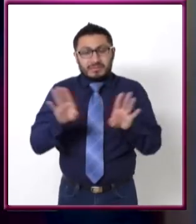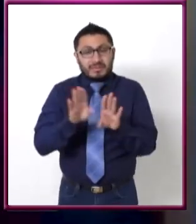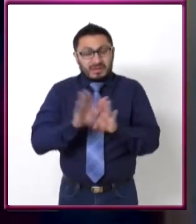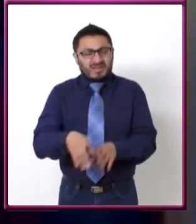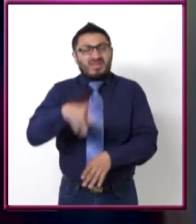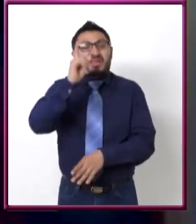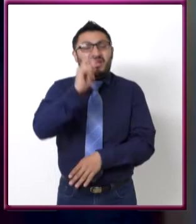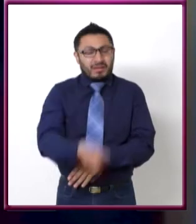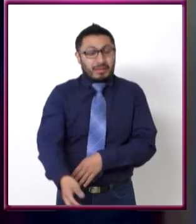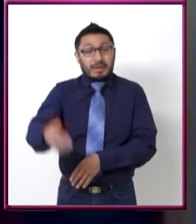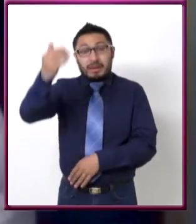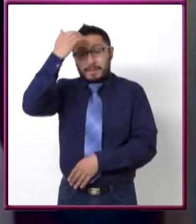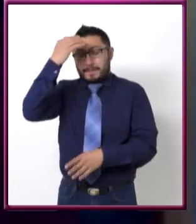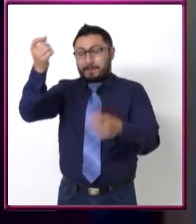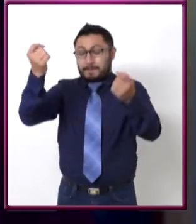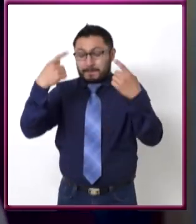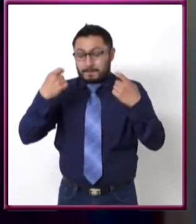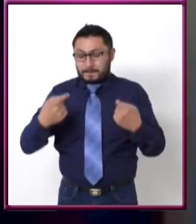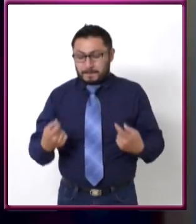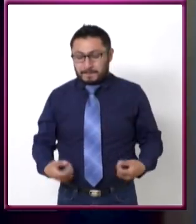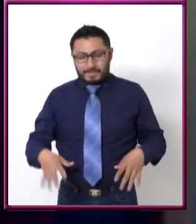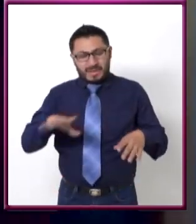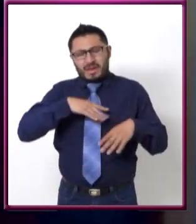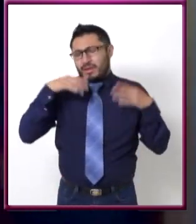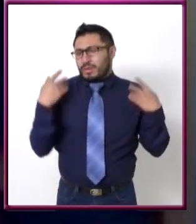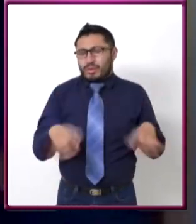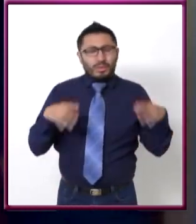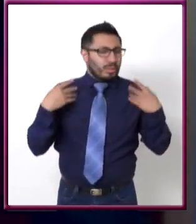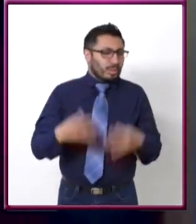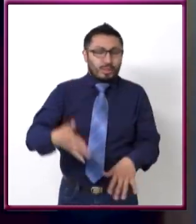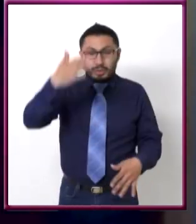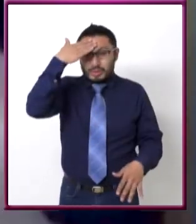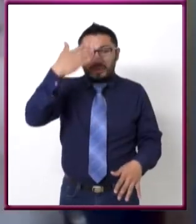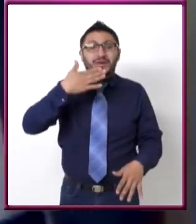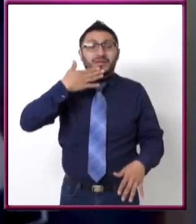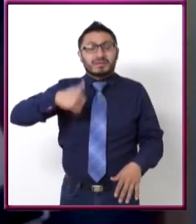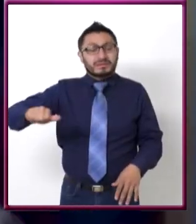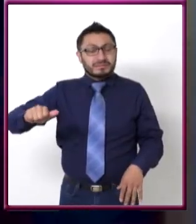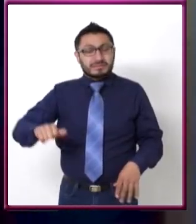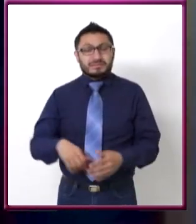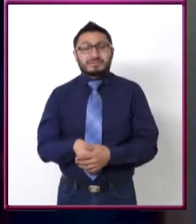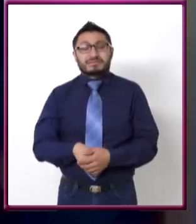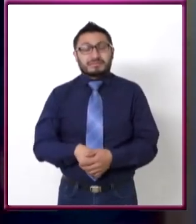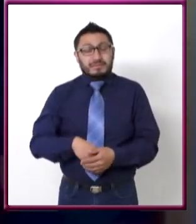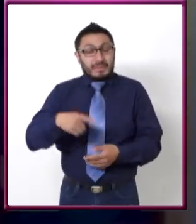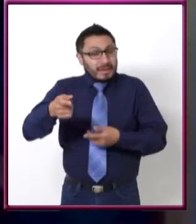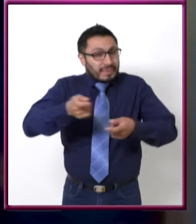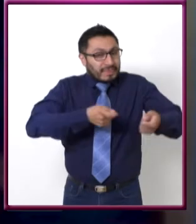pues, conocernos, y esto implica muchas habilidades,